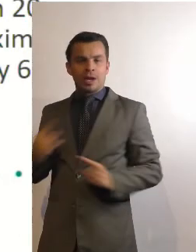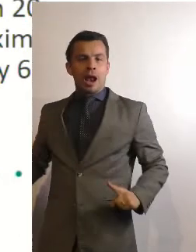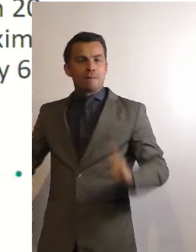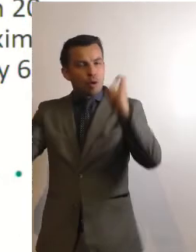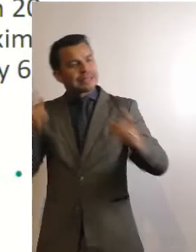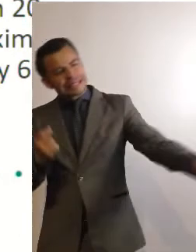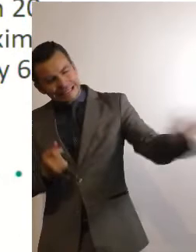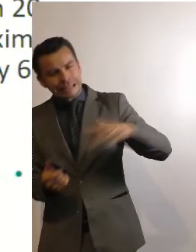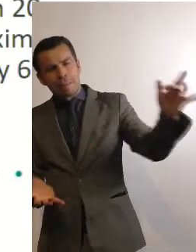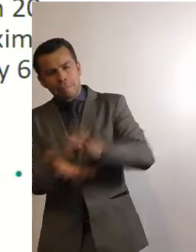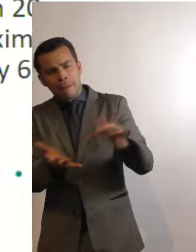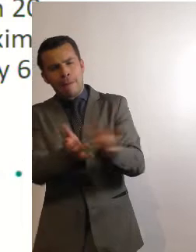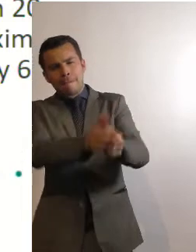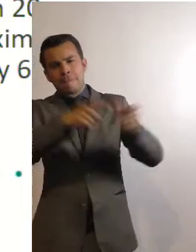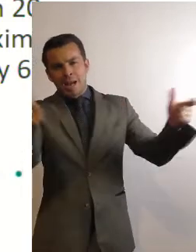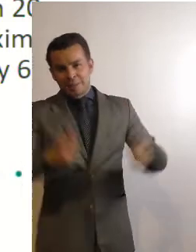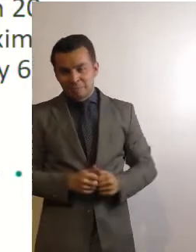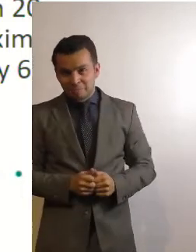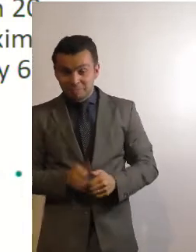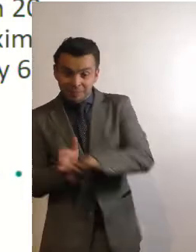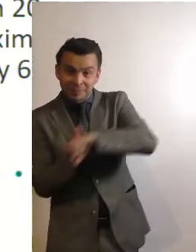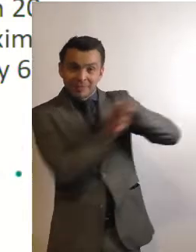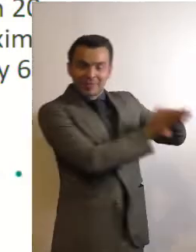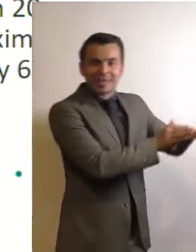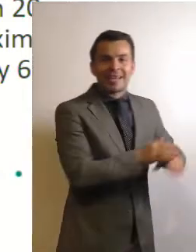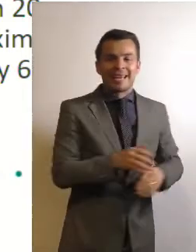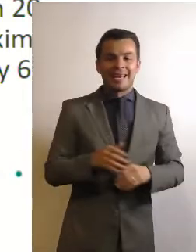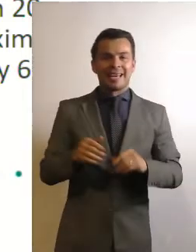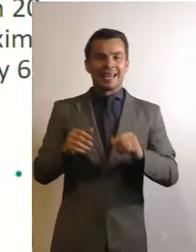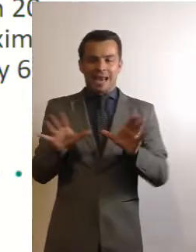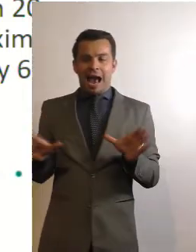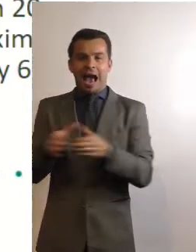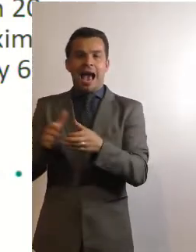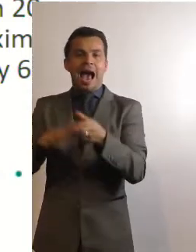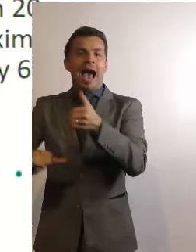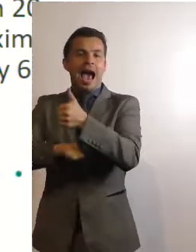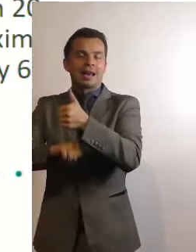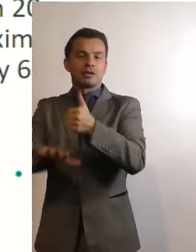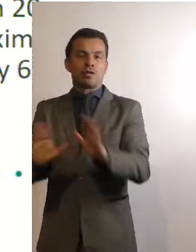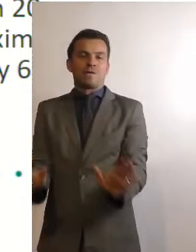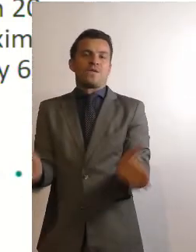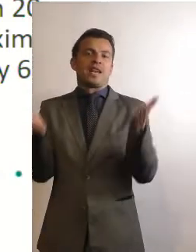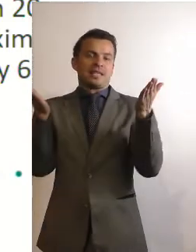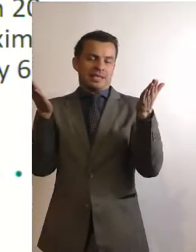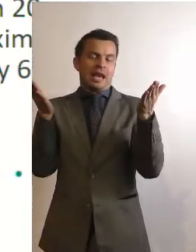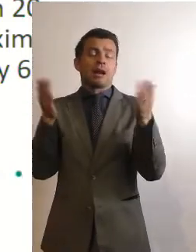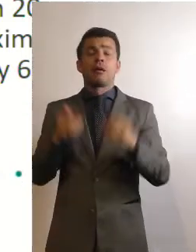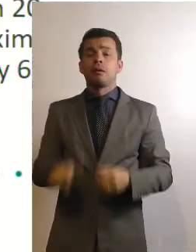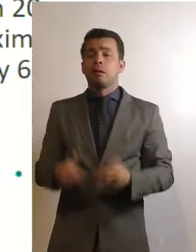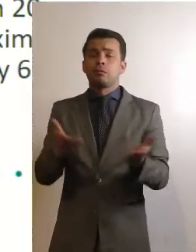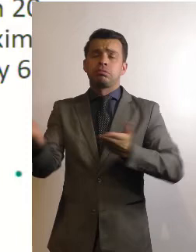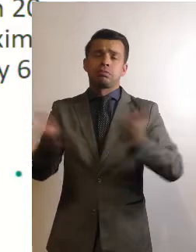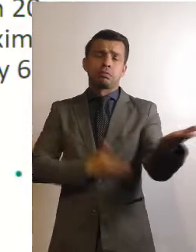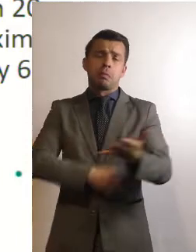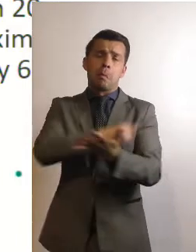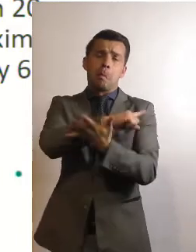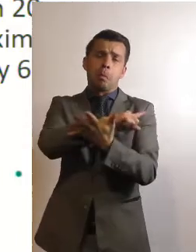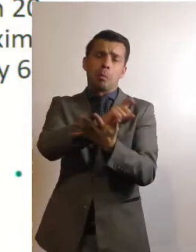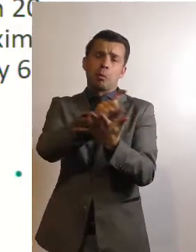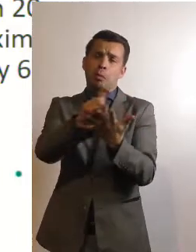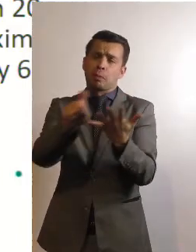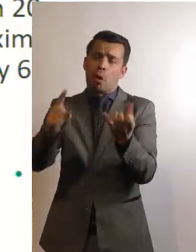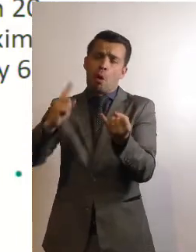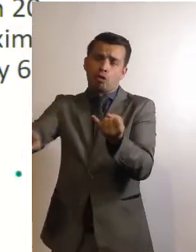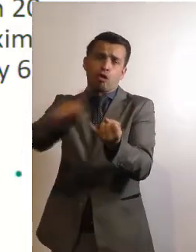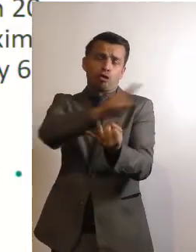Siguiente. En bienestar, hemos generado una oferta multidimensional, la cual